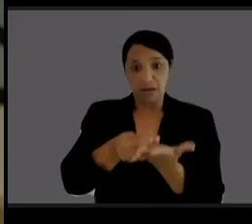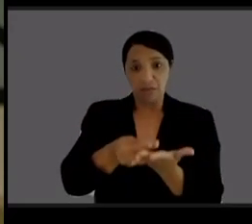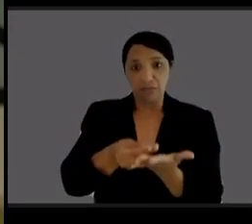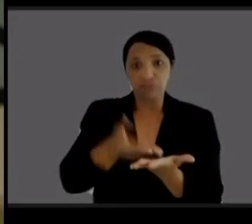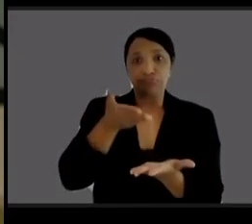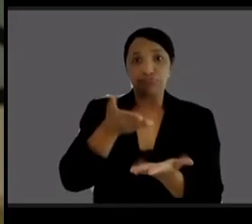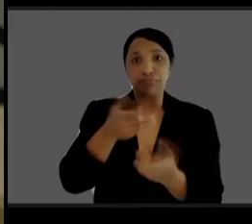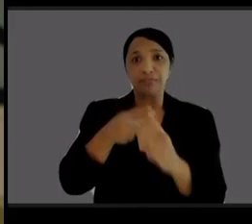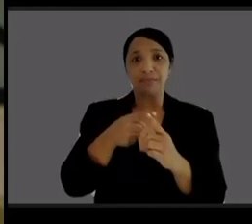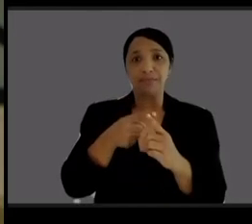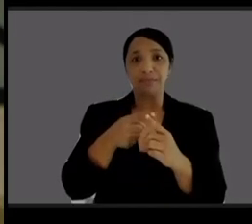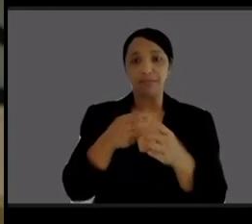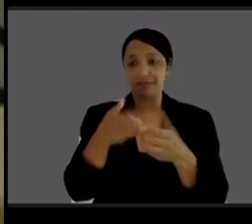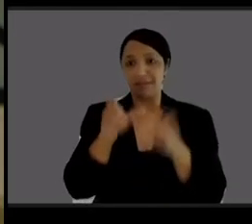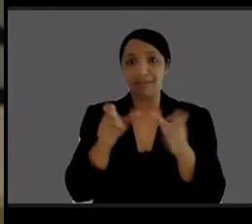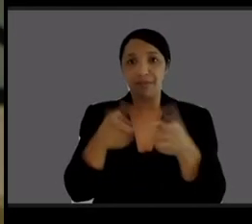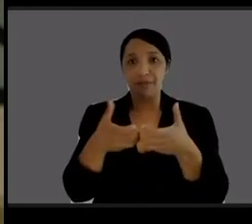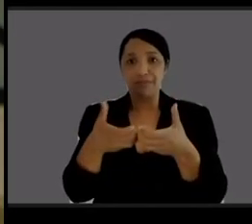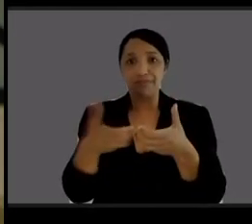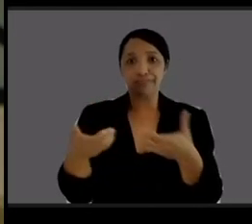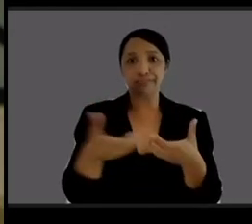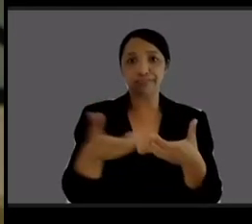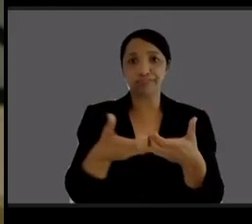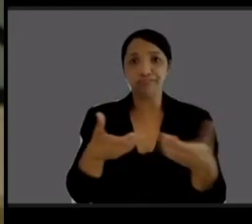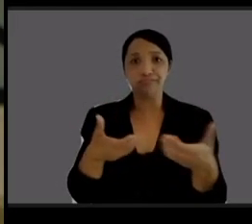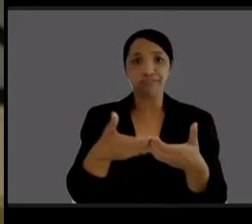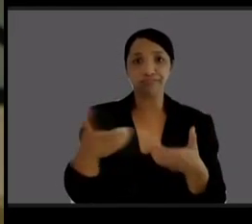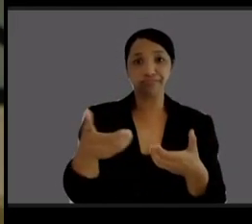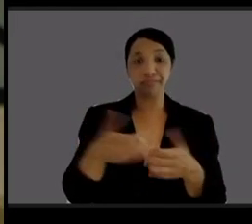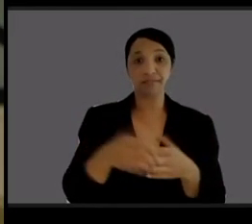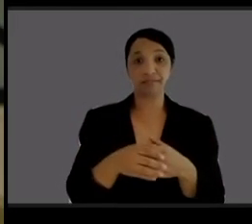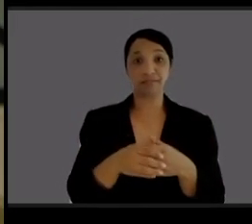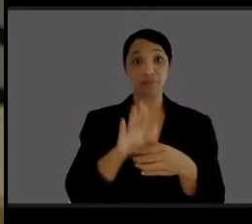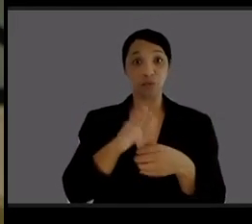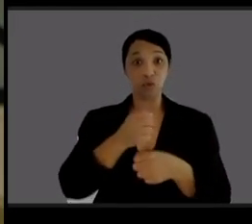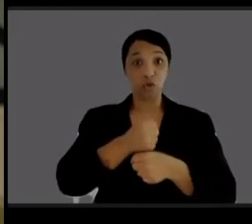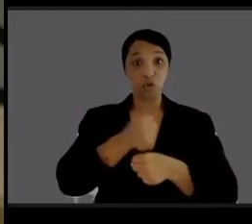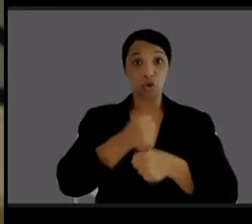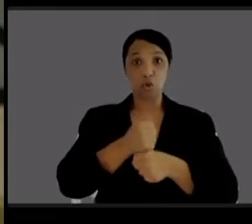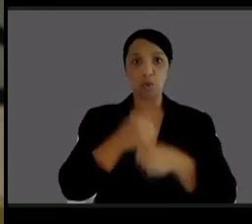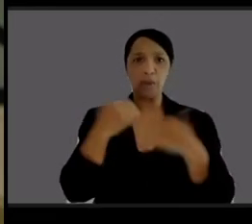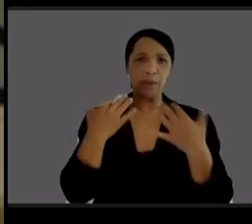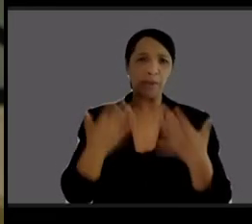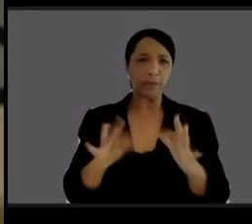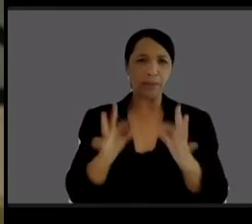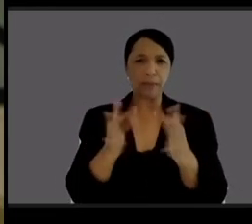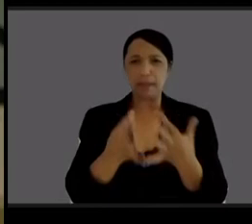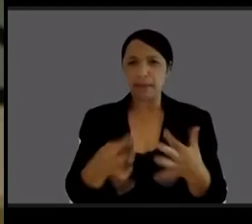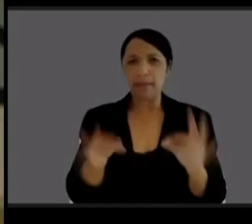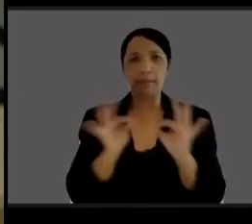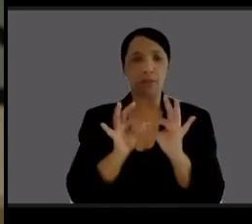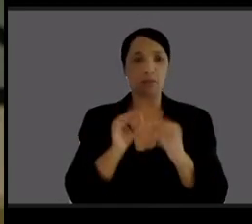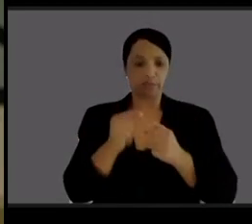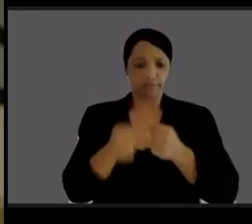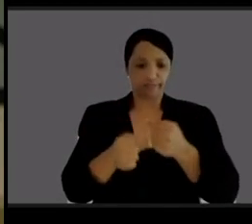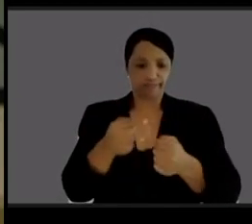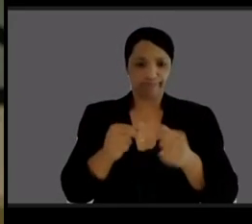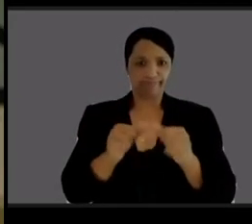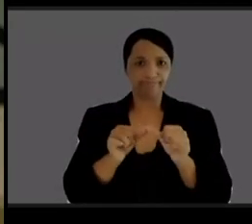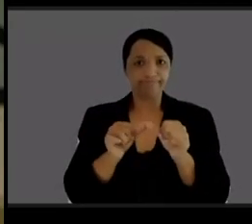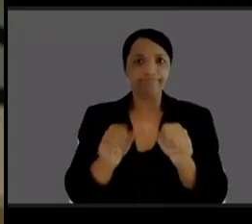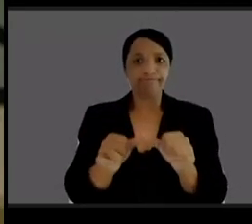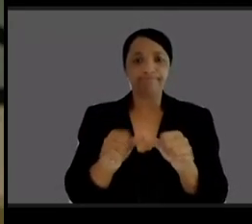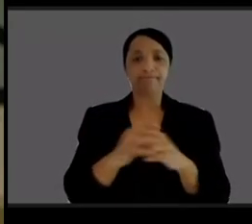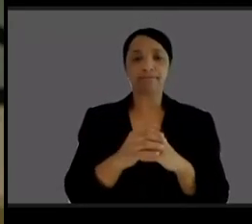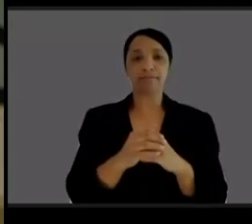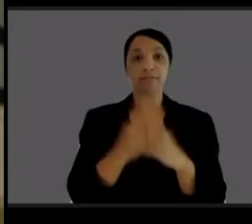resistente frente a las crecientes tensiones geopolíticas, y ahora su labor resulta más importante que nunca.